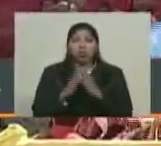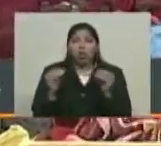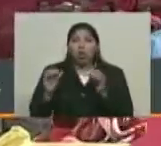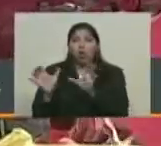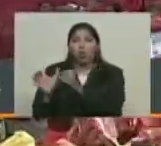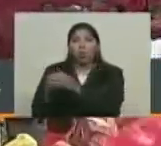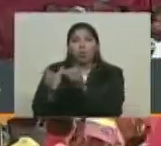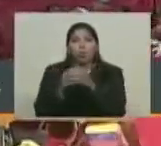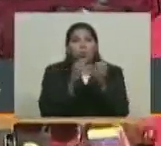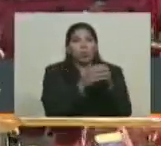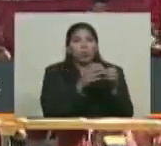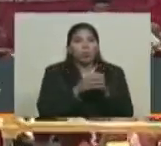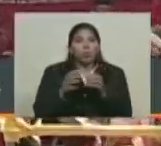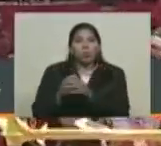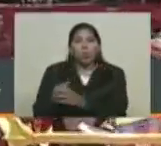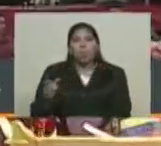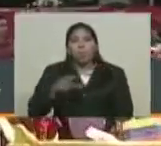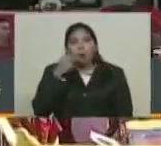la oposición,